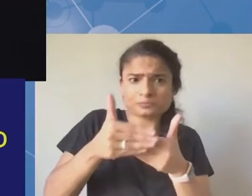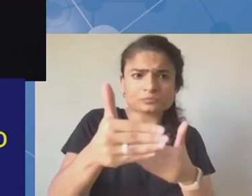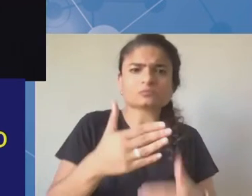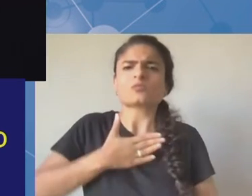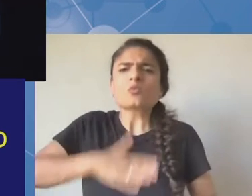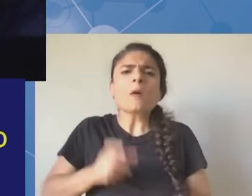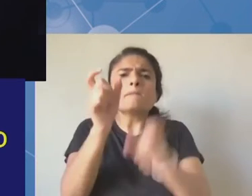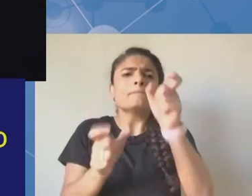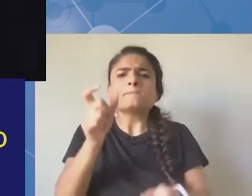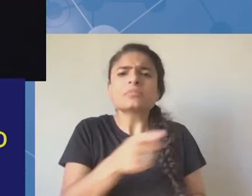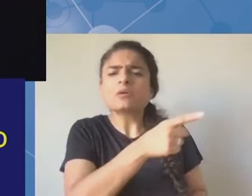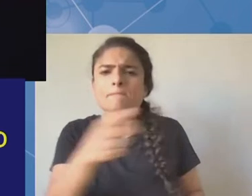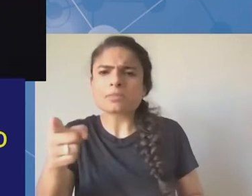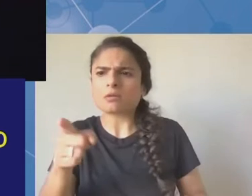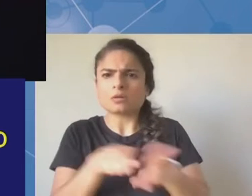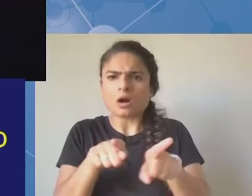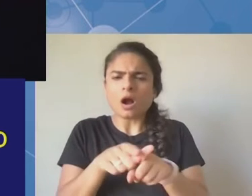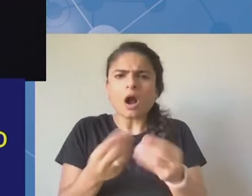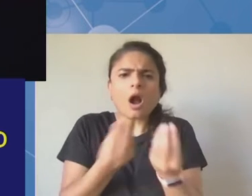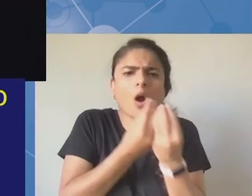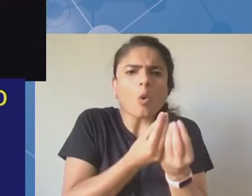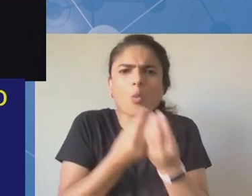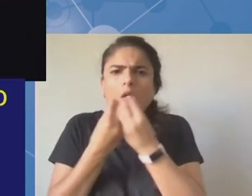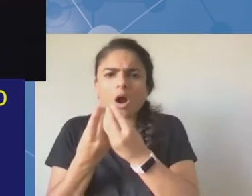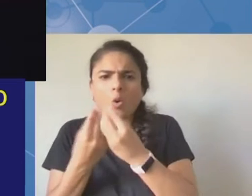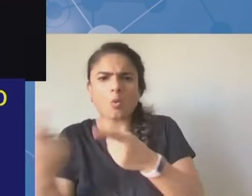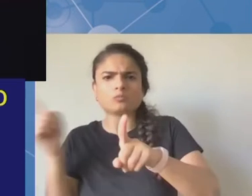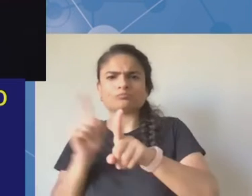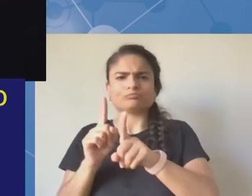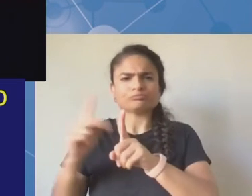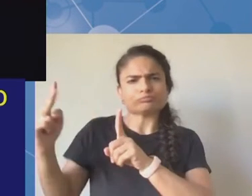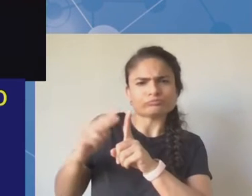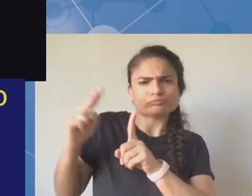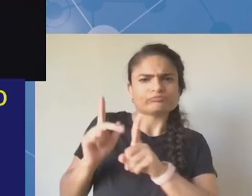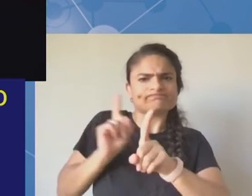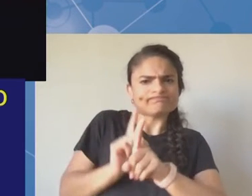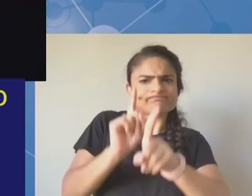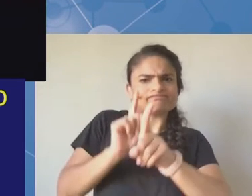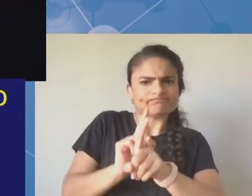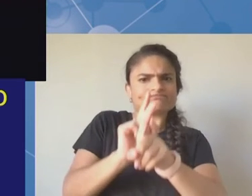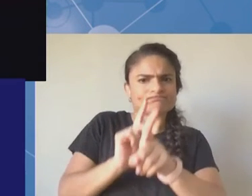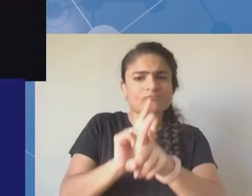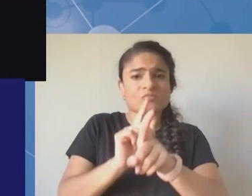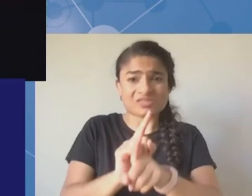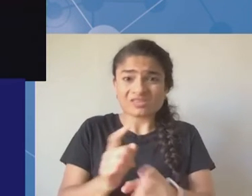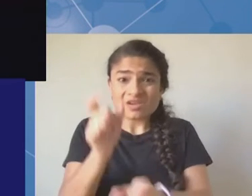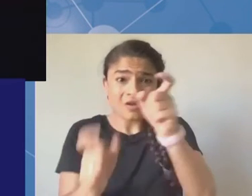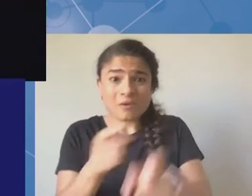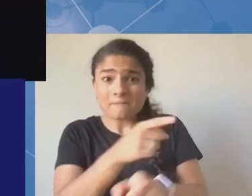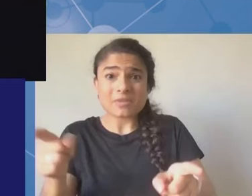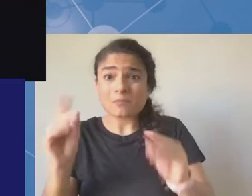futuro debamos organizar estas sesiones de mentoring dirigidas especialmente a los